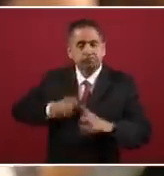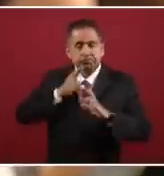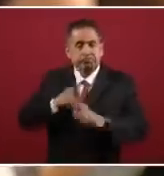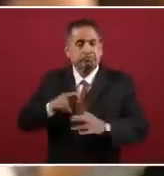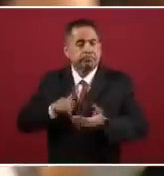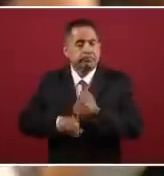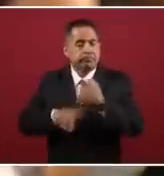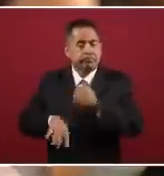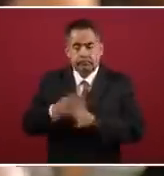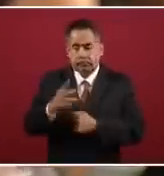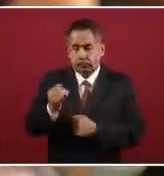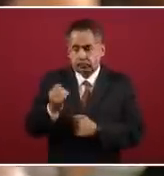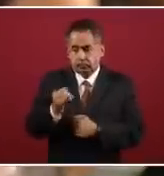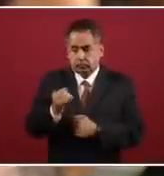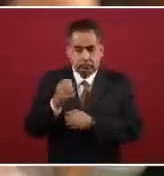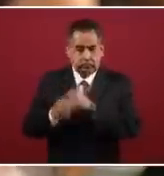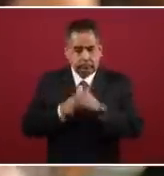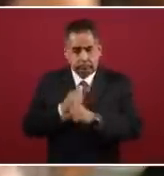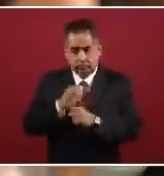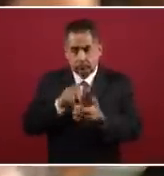de julio del año